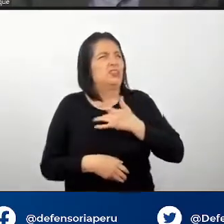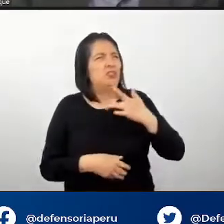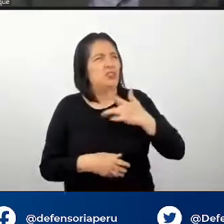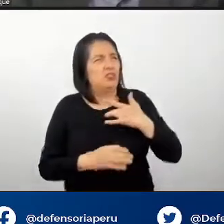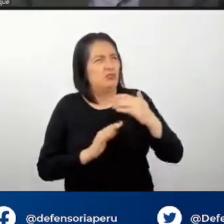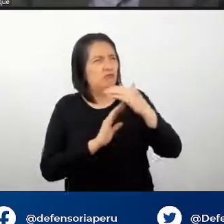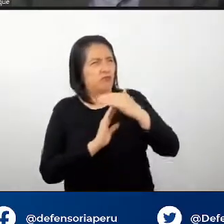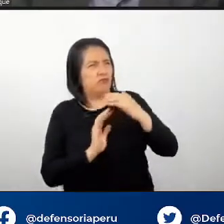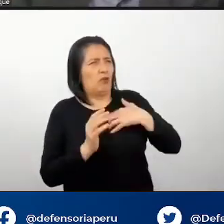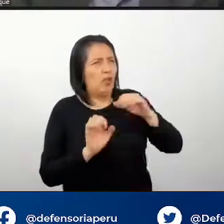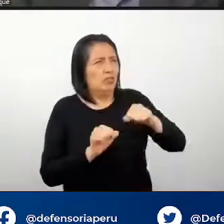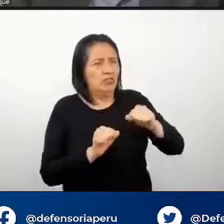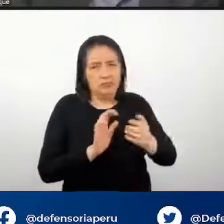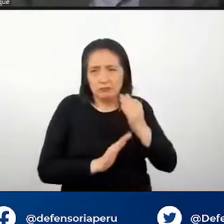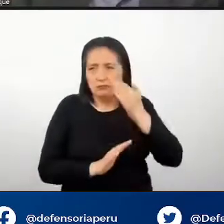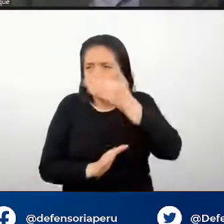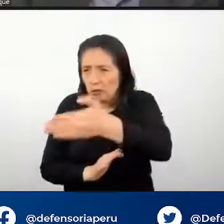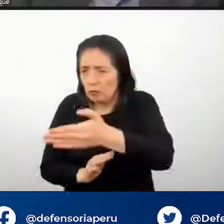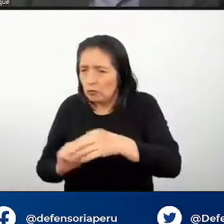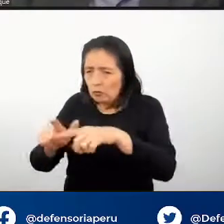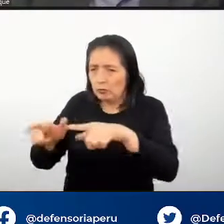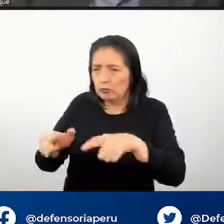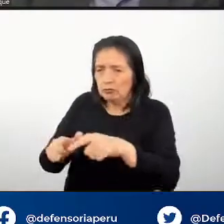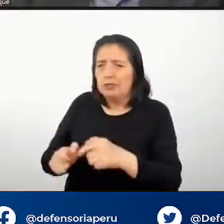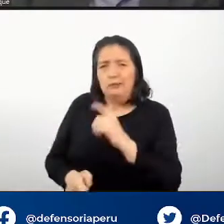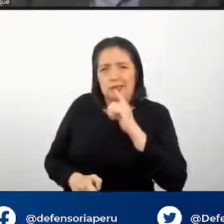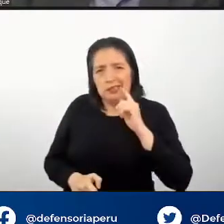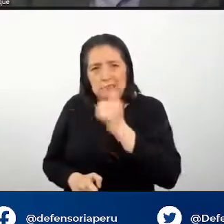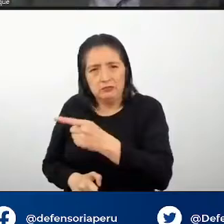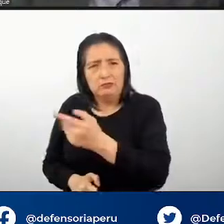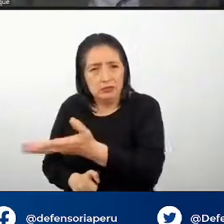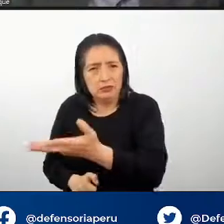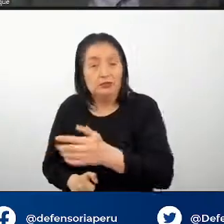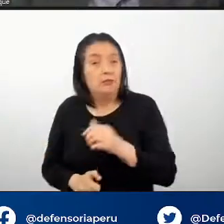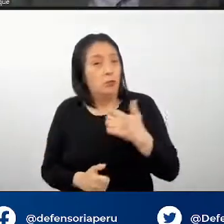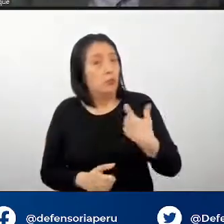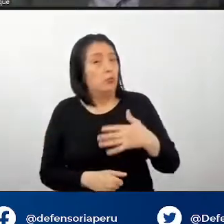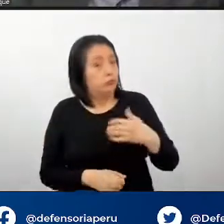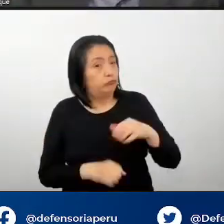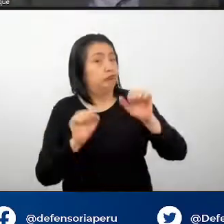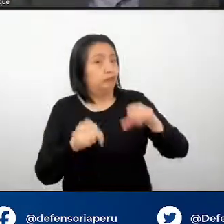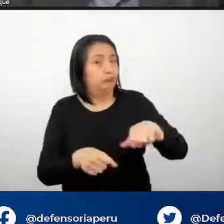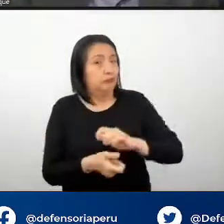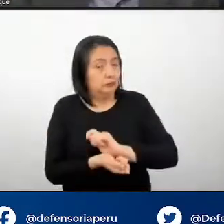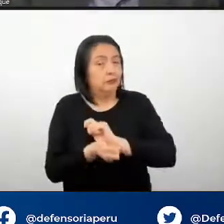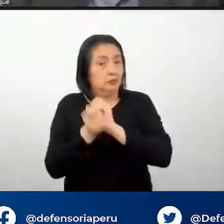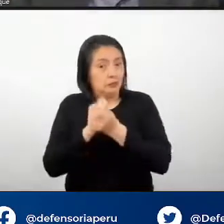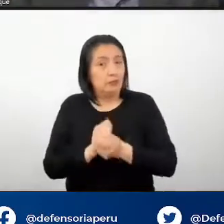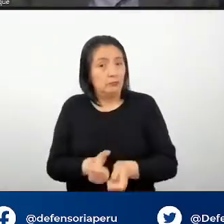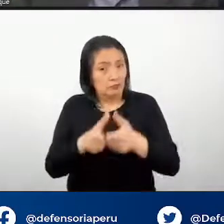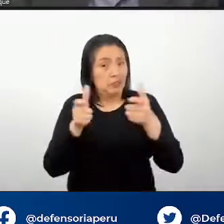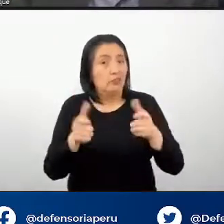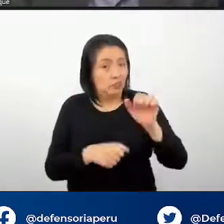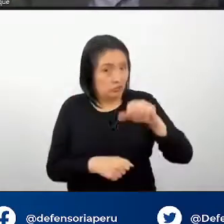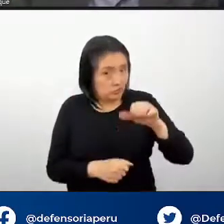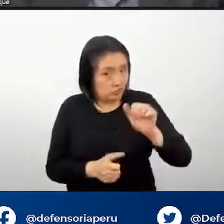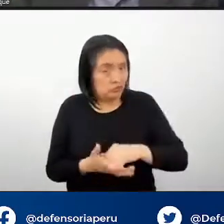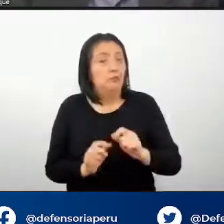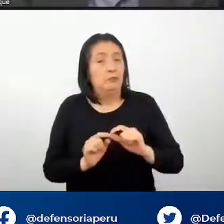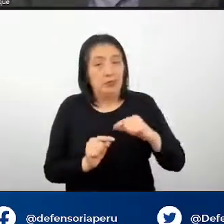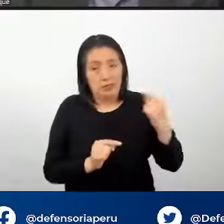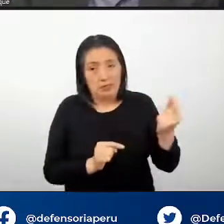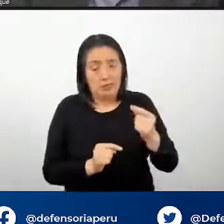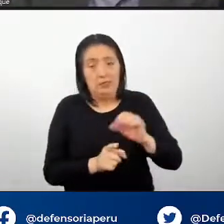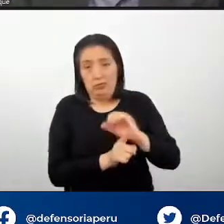tengan un lugar donde poder ir y hacer una denuncia. Eso es un gran cambio, enorme. en el colectivo, me